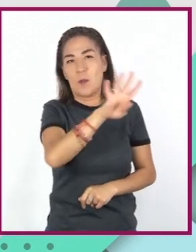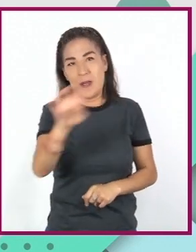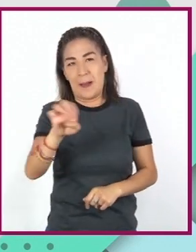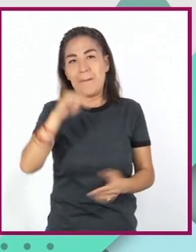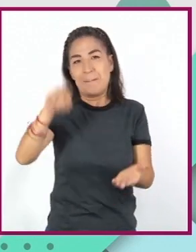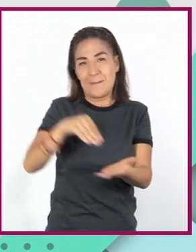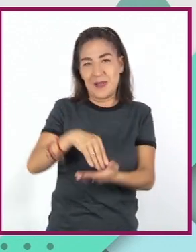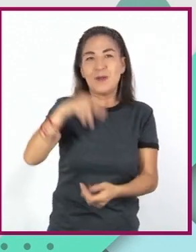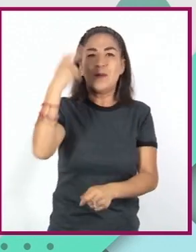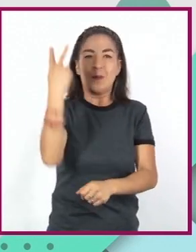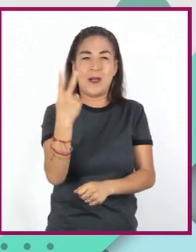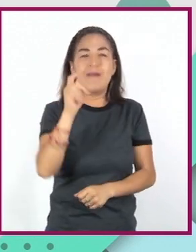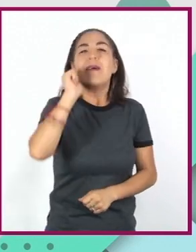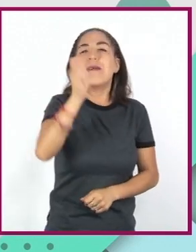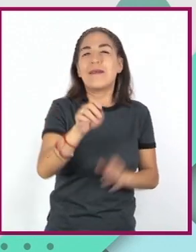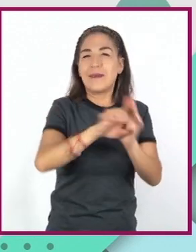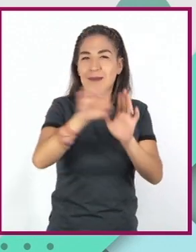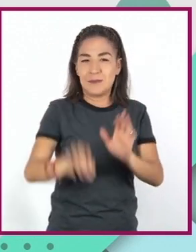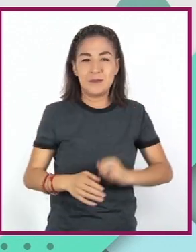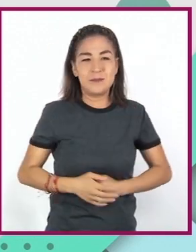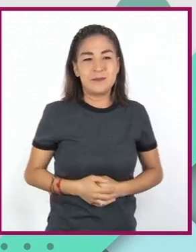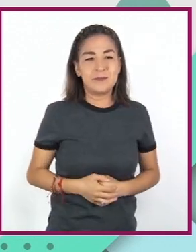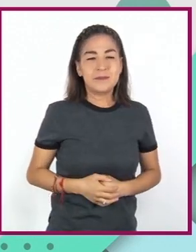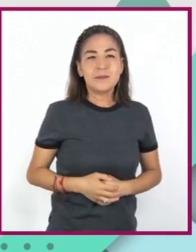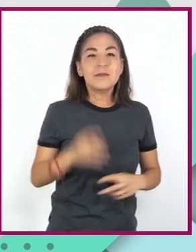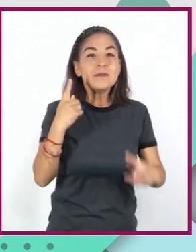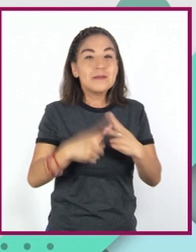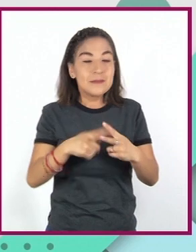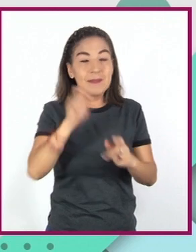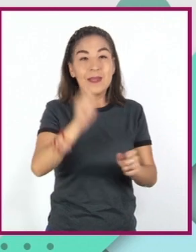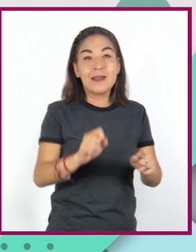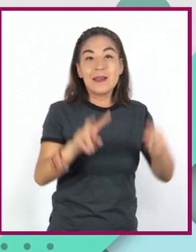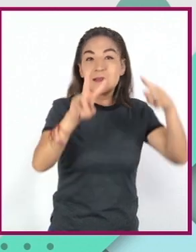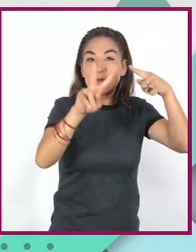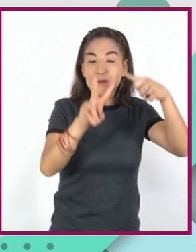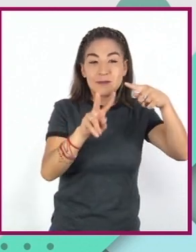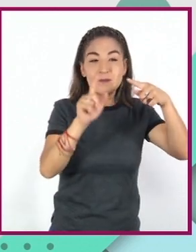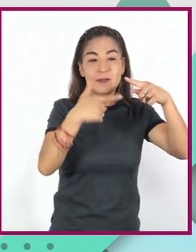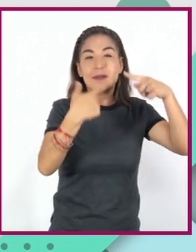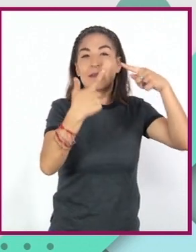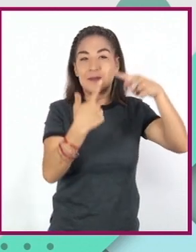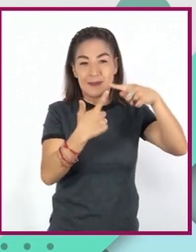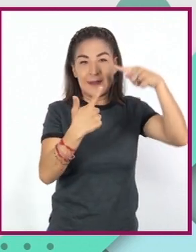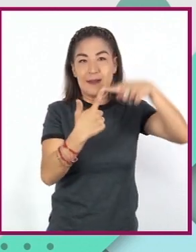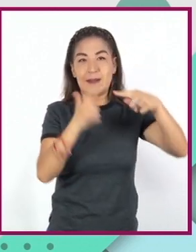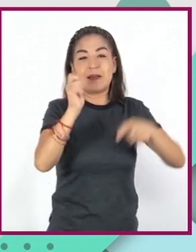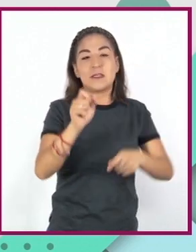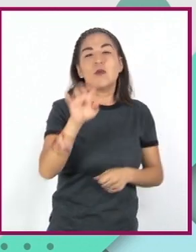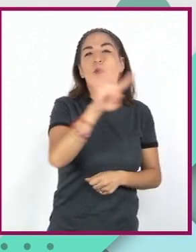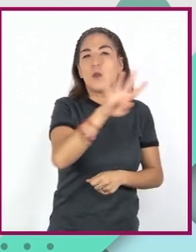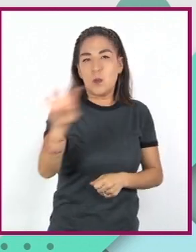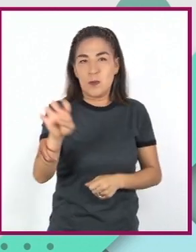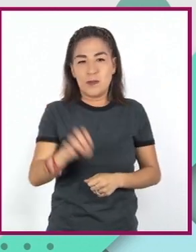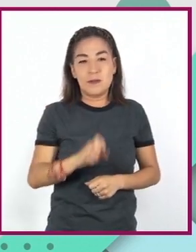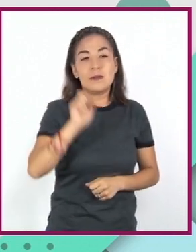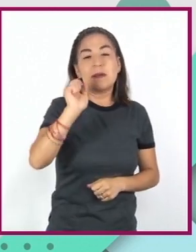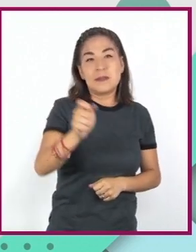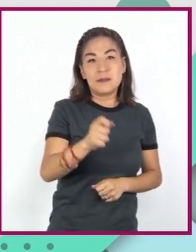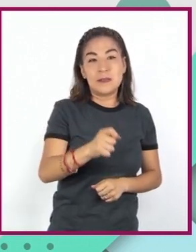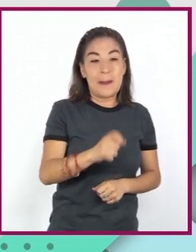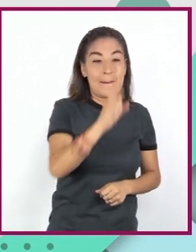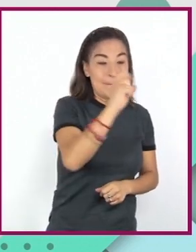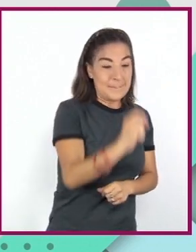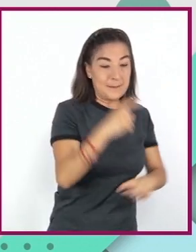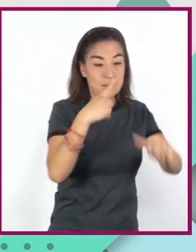metros cuadrados. Es decir, calcular la raíz cuadrada de 400. Como 20 por